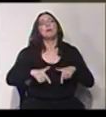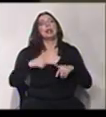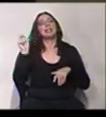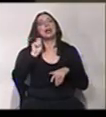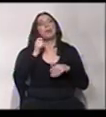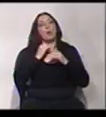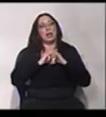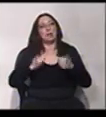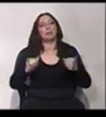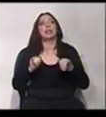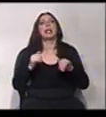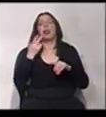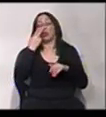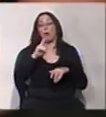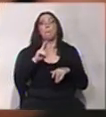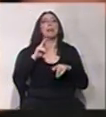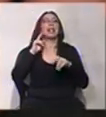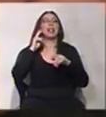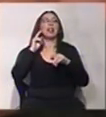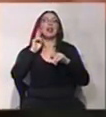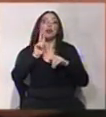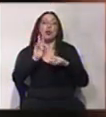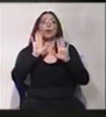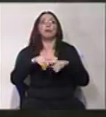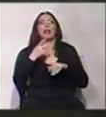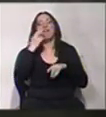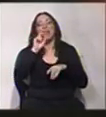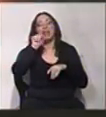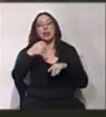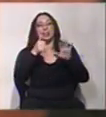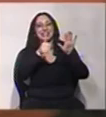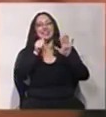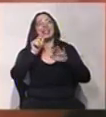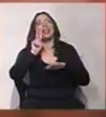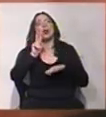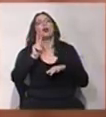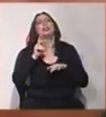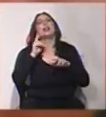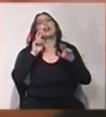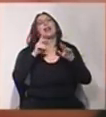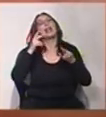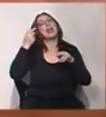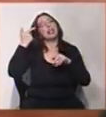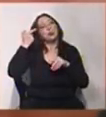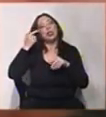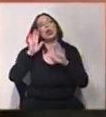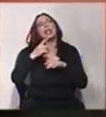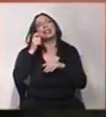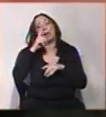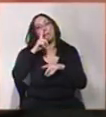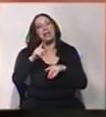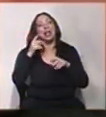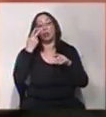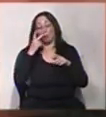Pública. Mientras que en 2012 ese indicador se ubicó en 20,62 casos cada 100.000 habitantes, en el año 2016 la